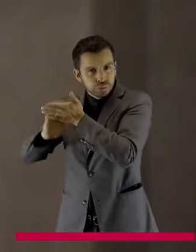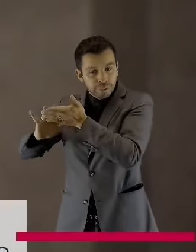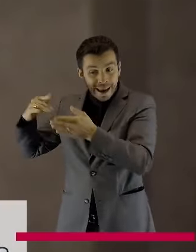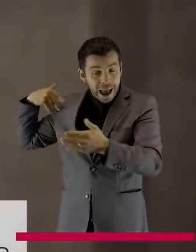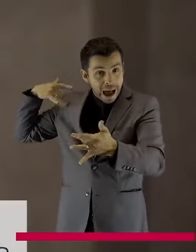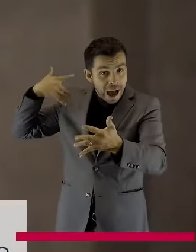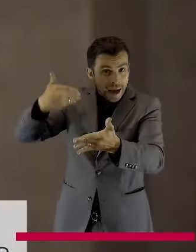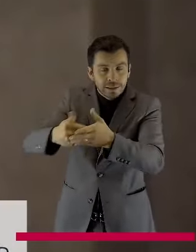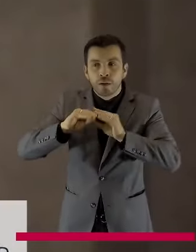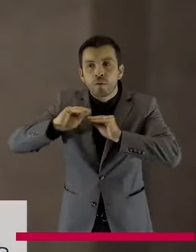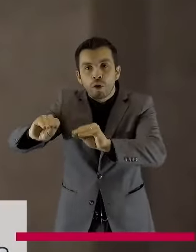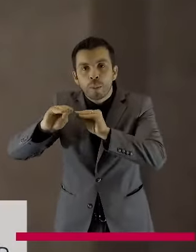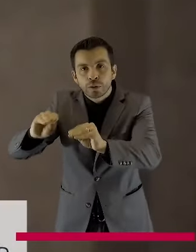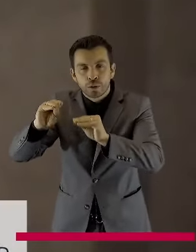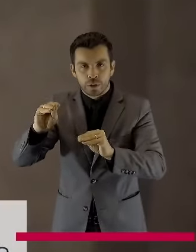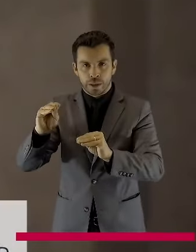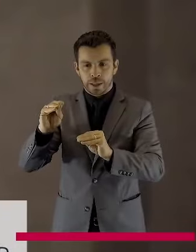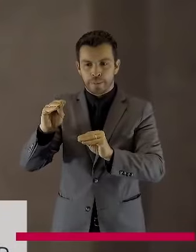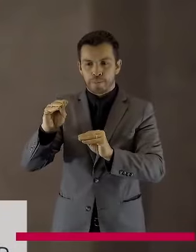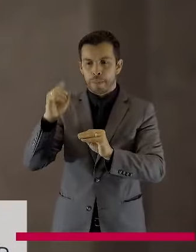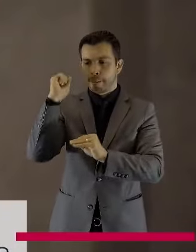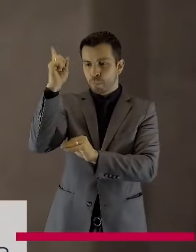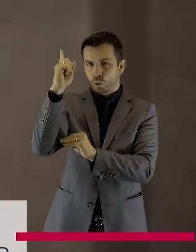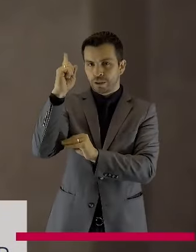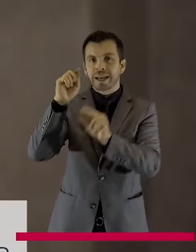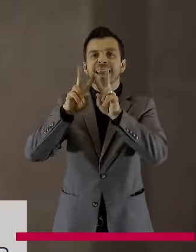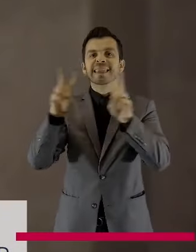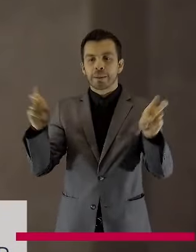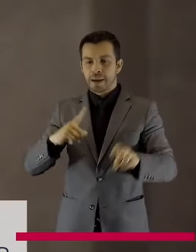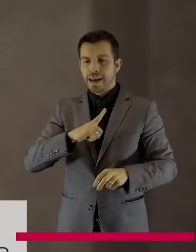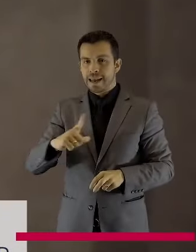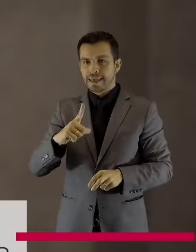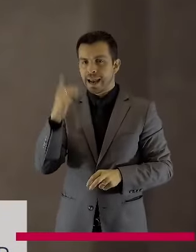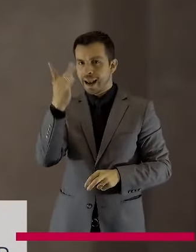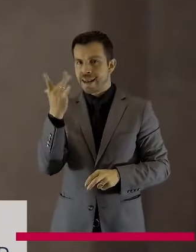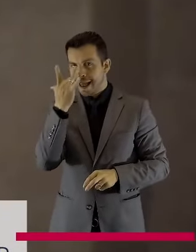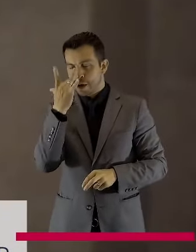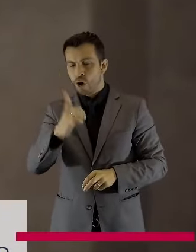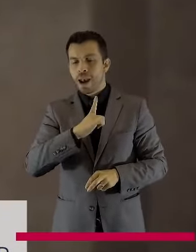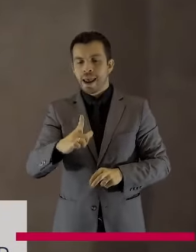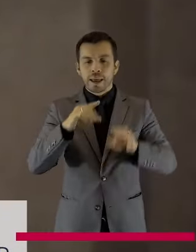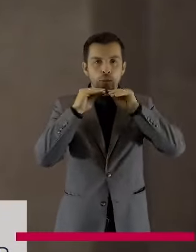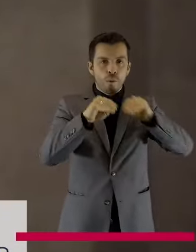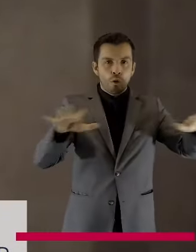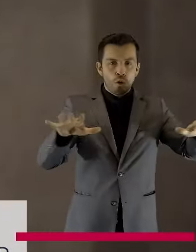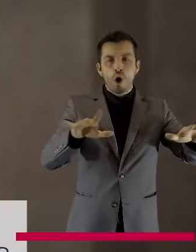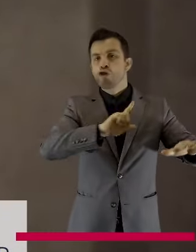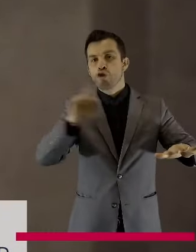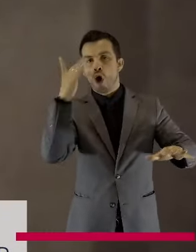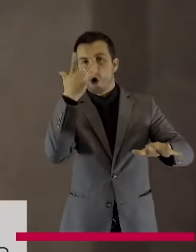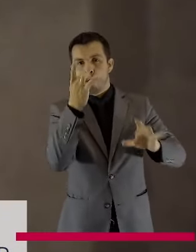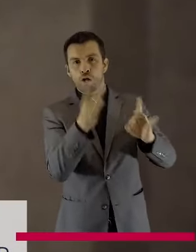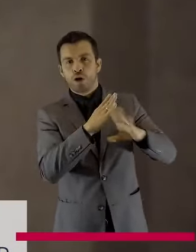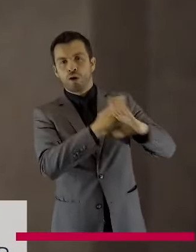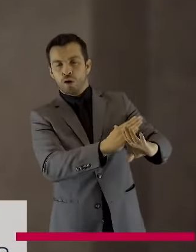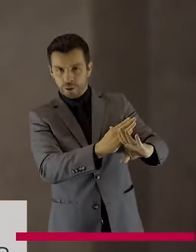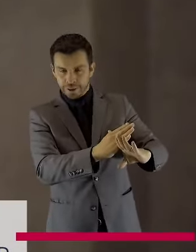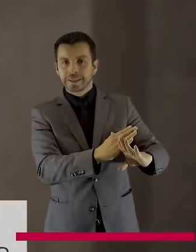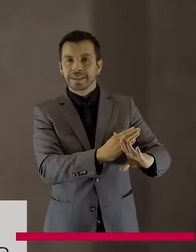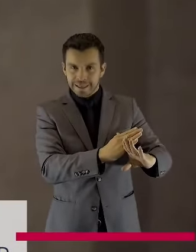formación política desde el feminismo negro, popular y antirracista, para